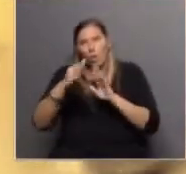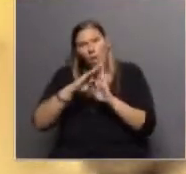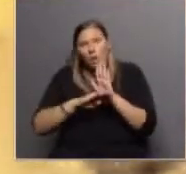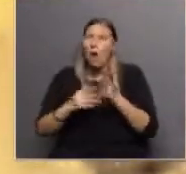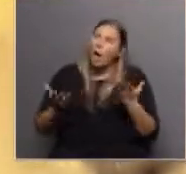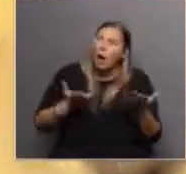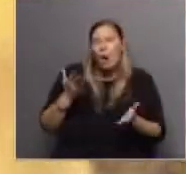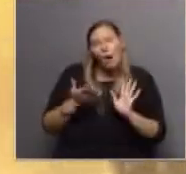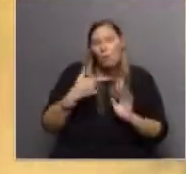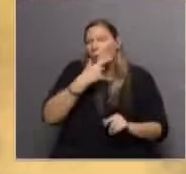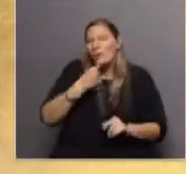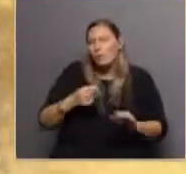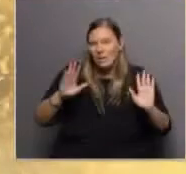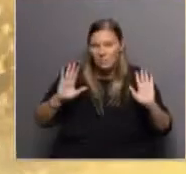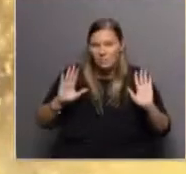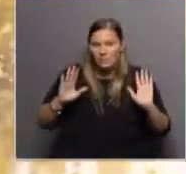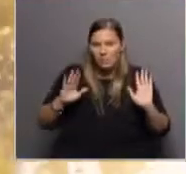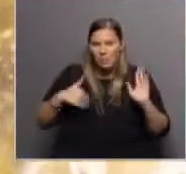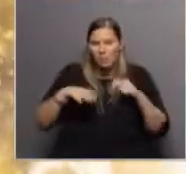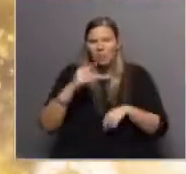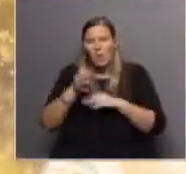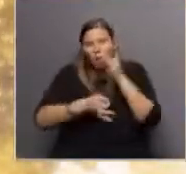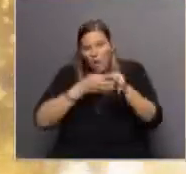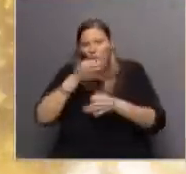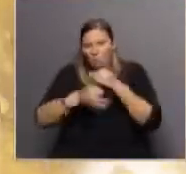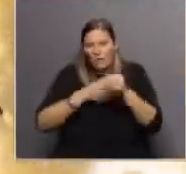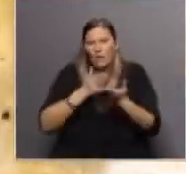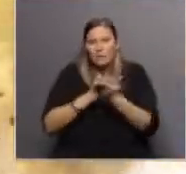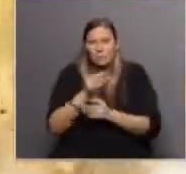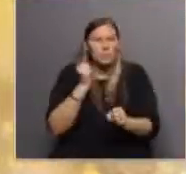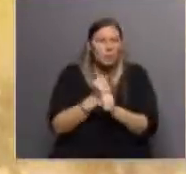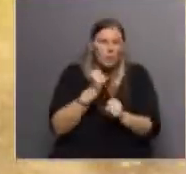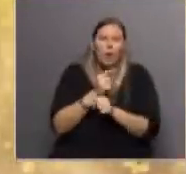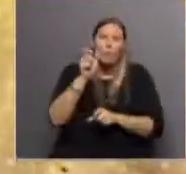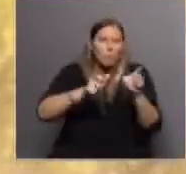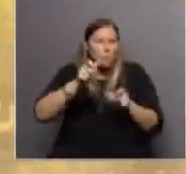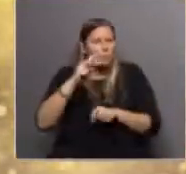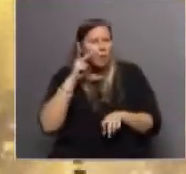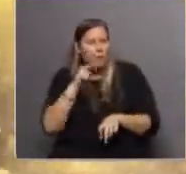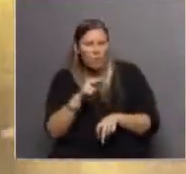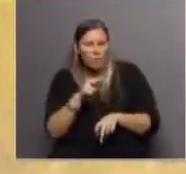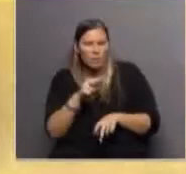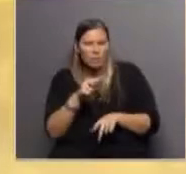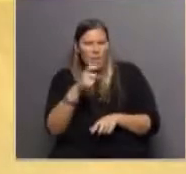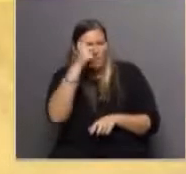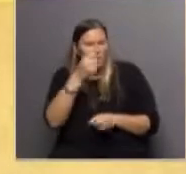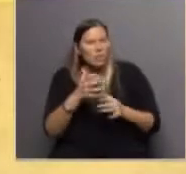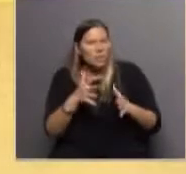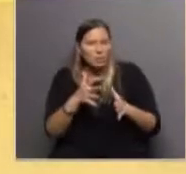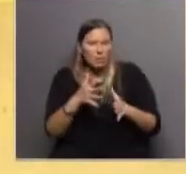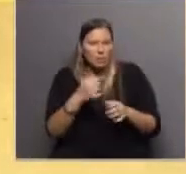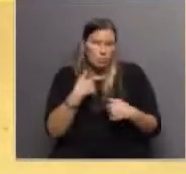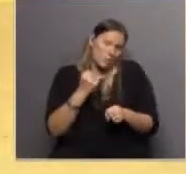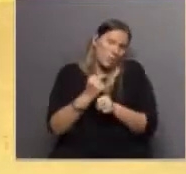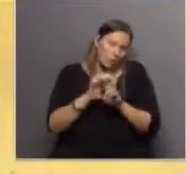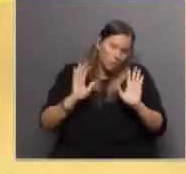más fácil eso de tener que explicar qué haces en tu trabajo o cómo percibe la gente que se hace su trabajo. Mi trabajo